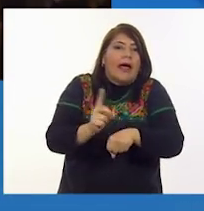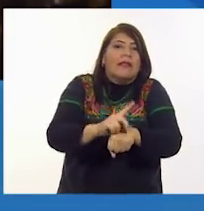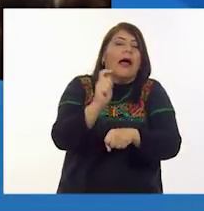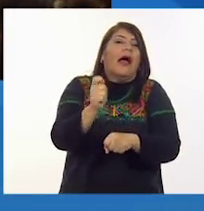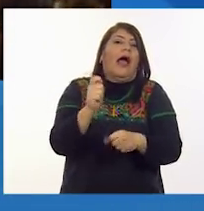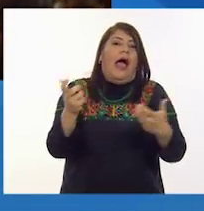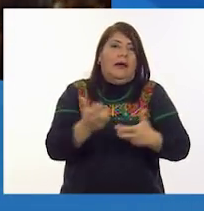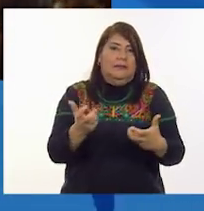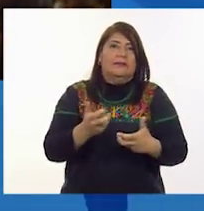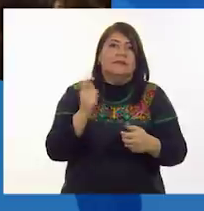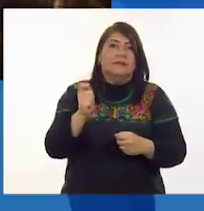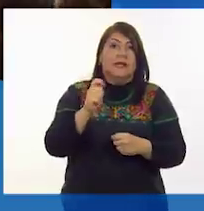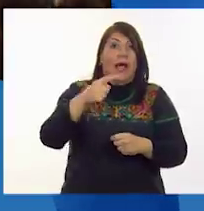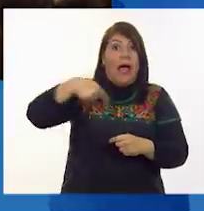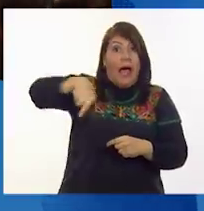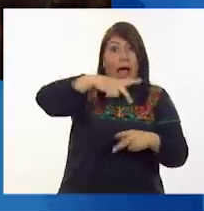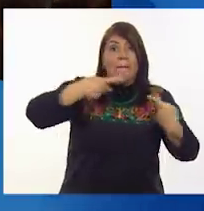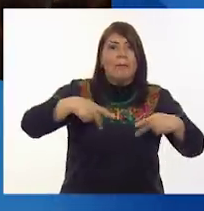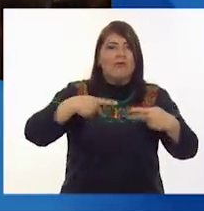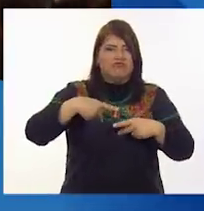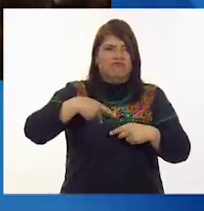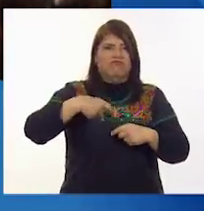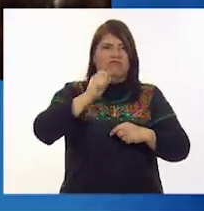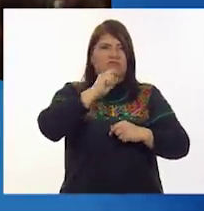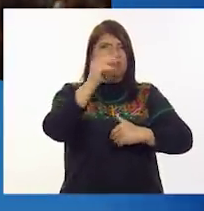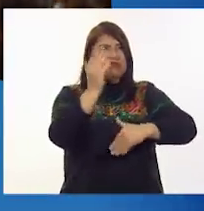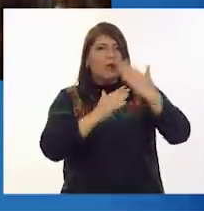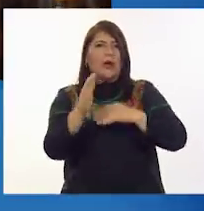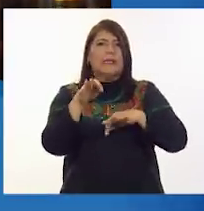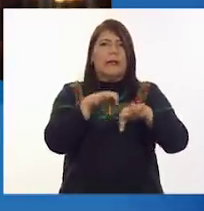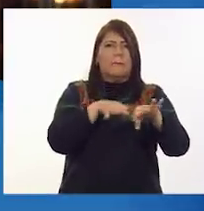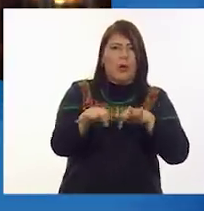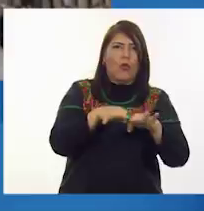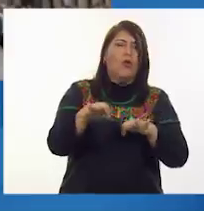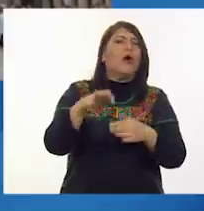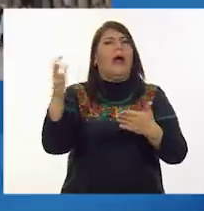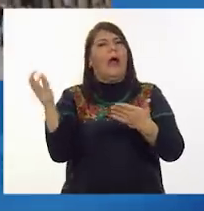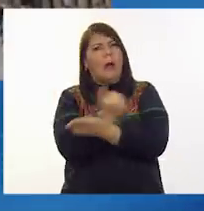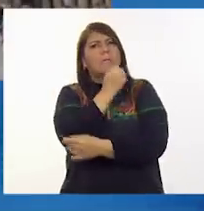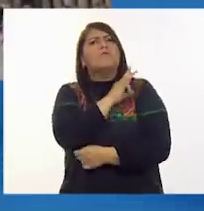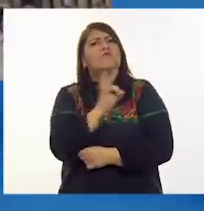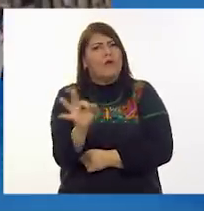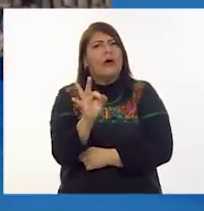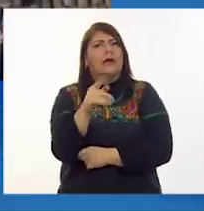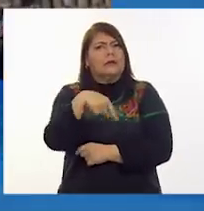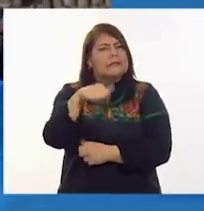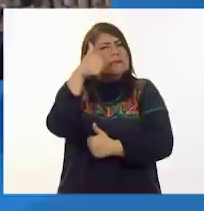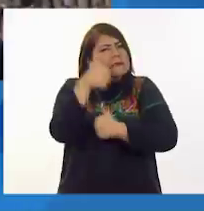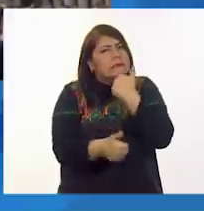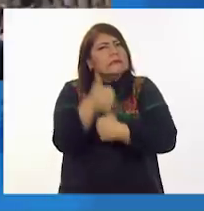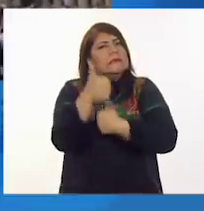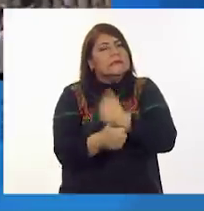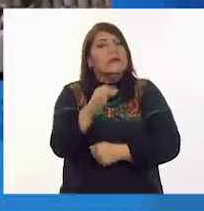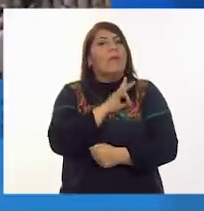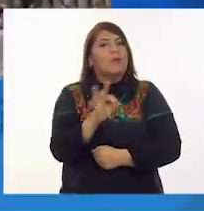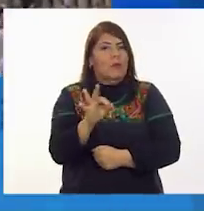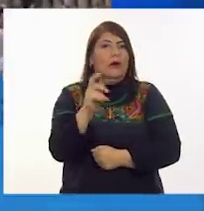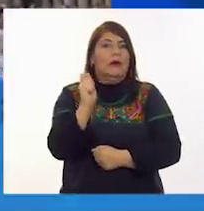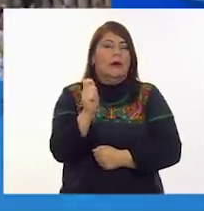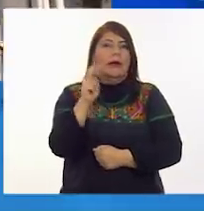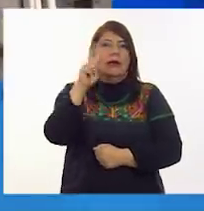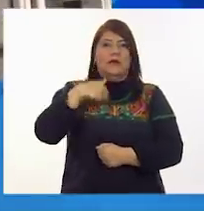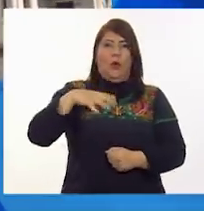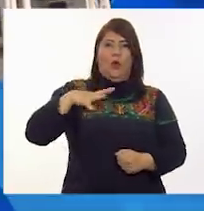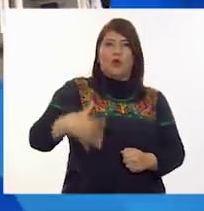Los mexicanos somos triunfadores, somos trabajadores, somos guerreros. Y yo creo que no hay nada que me enorgullece más que saber que